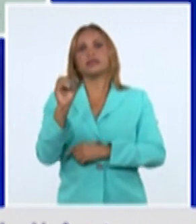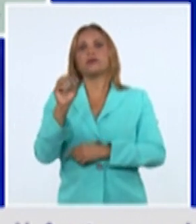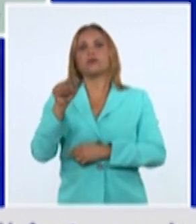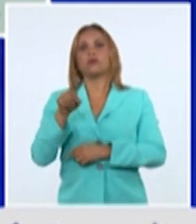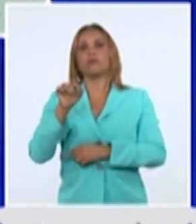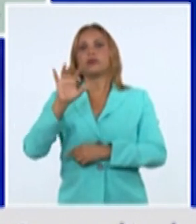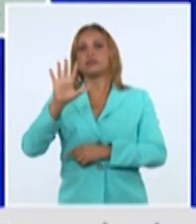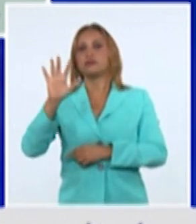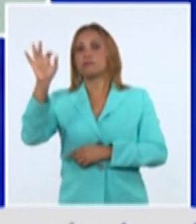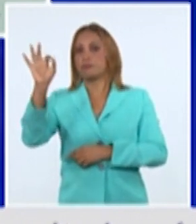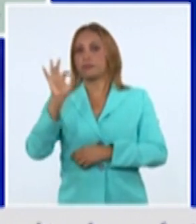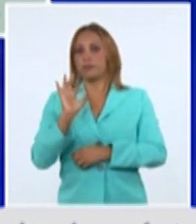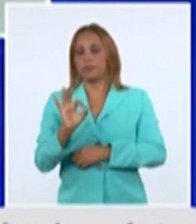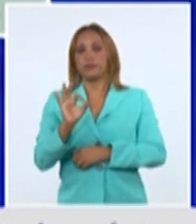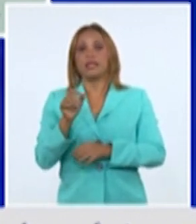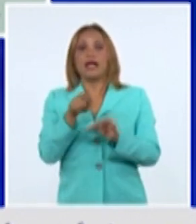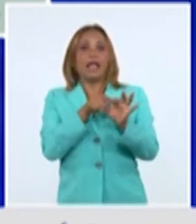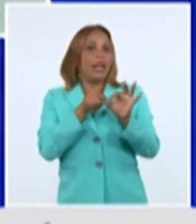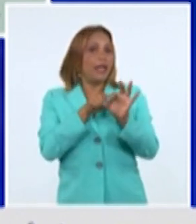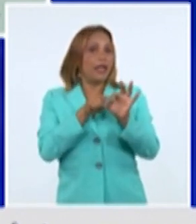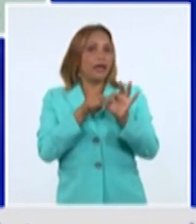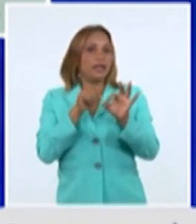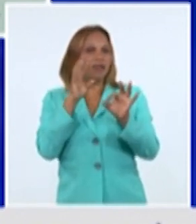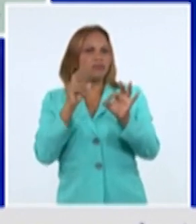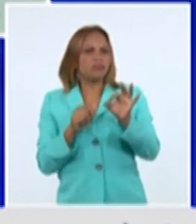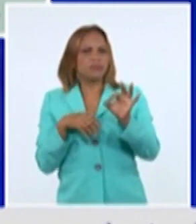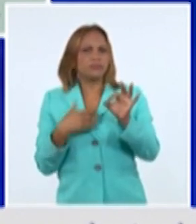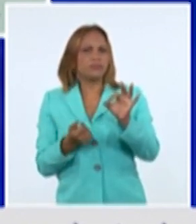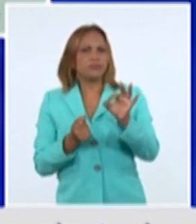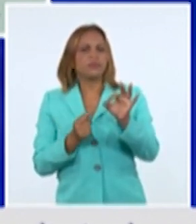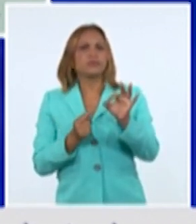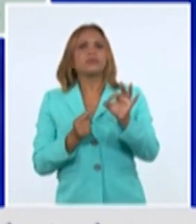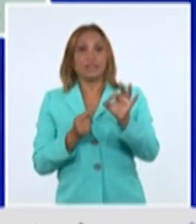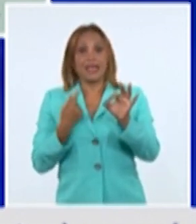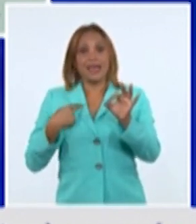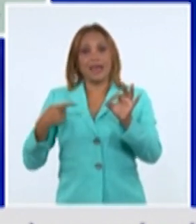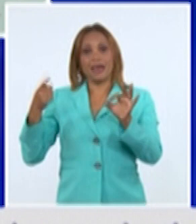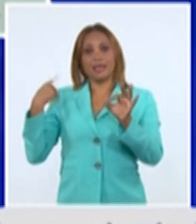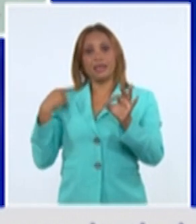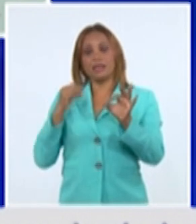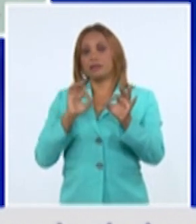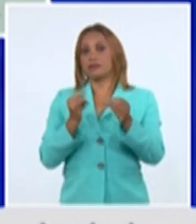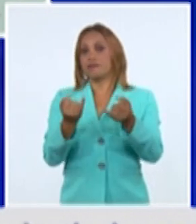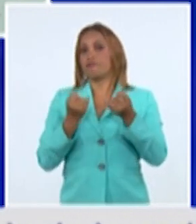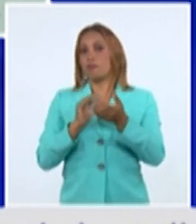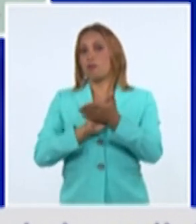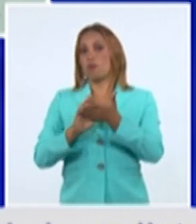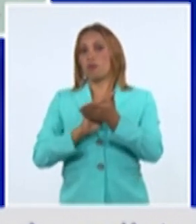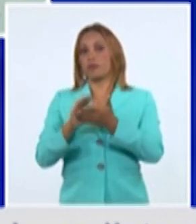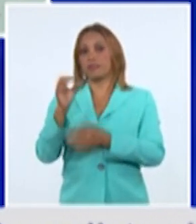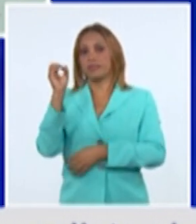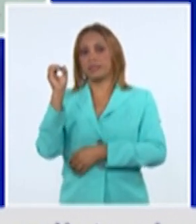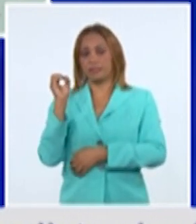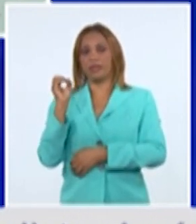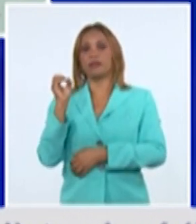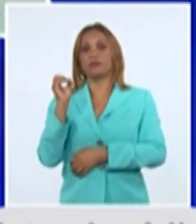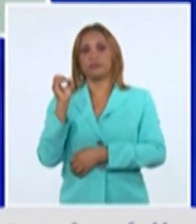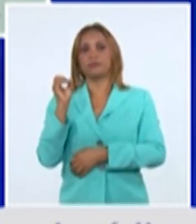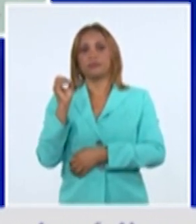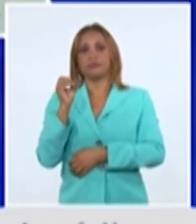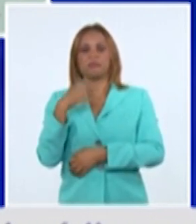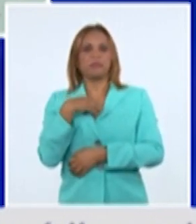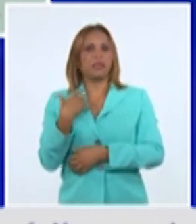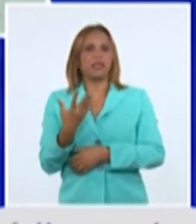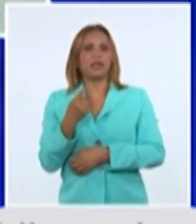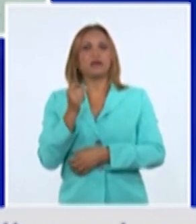0,5% y el municipio especial Isla de la Juventud, que ayer no diagnosticó casos de COVID-19.